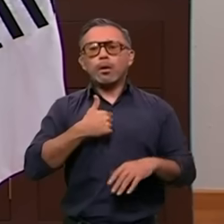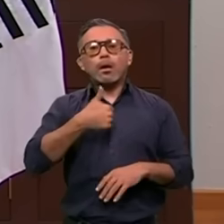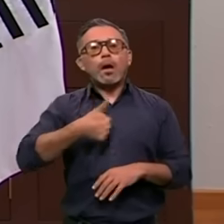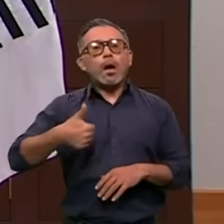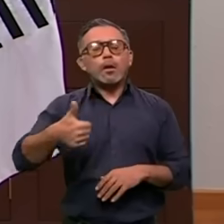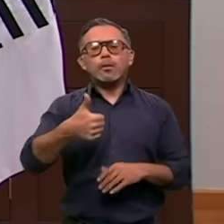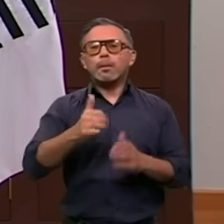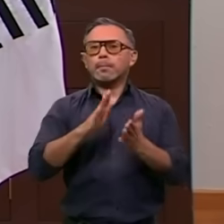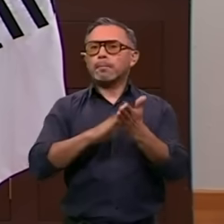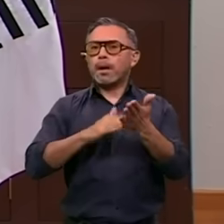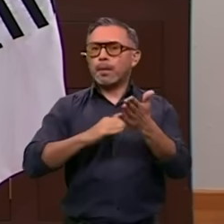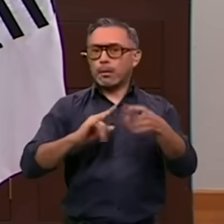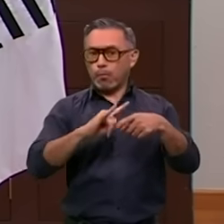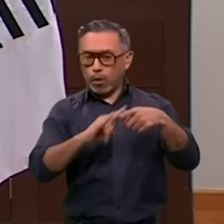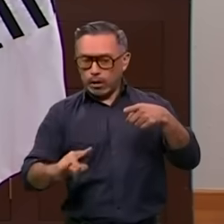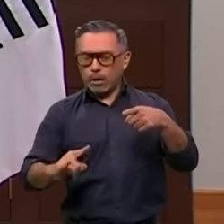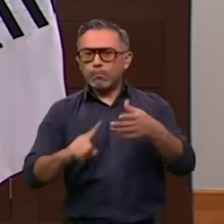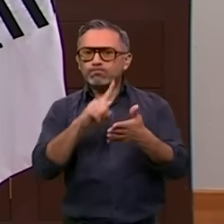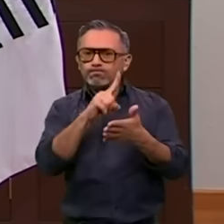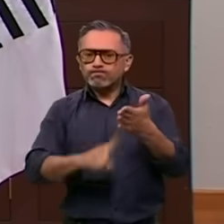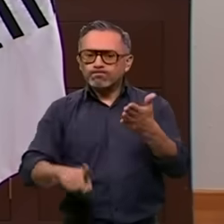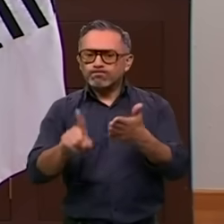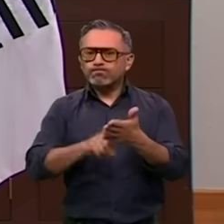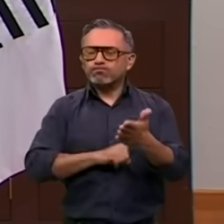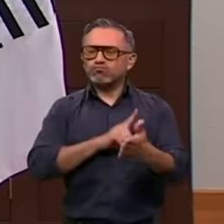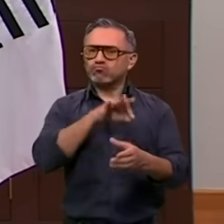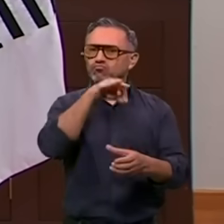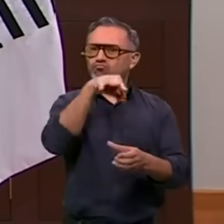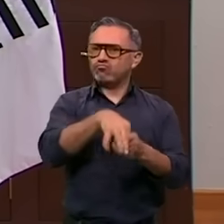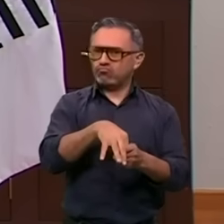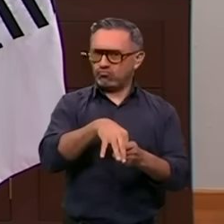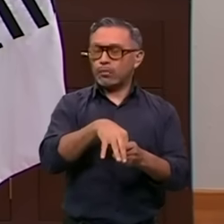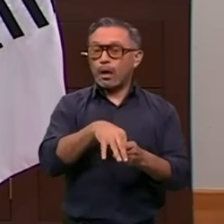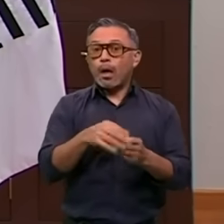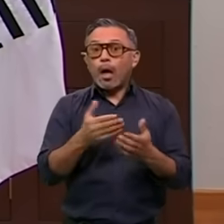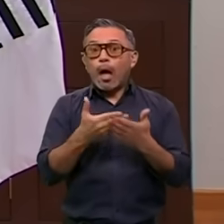boletas electorales y ahora, con la misma convicción,